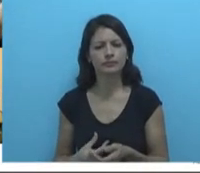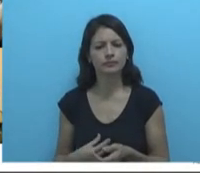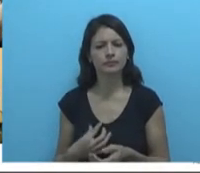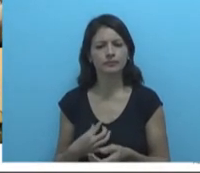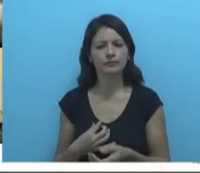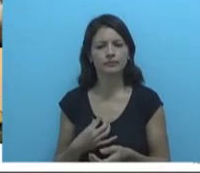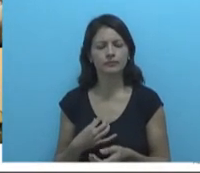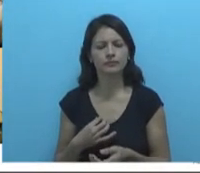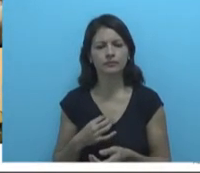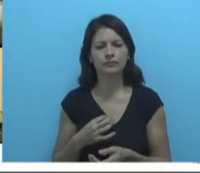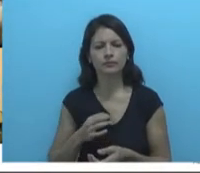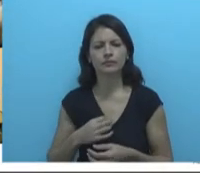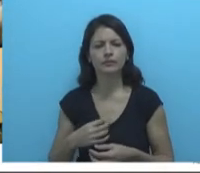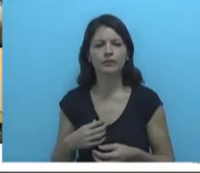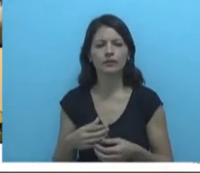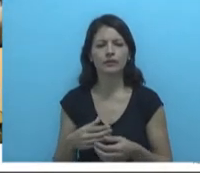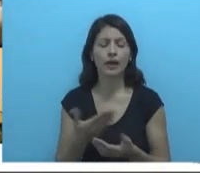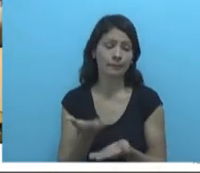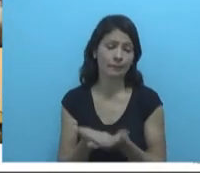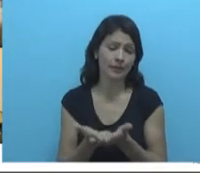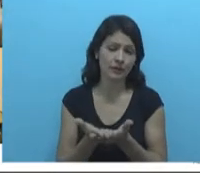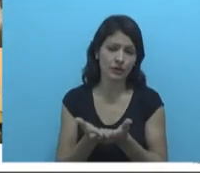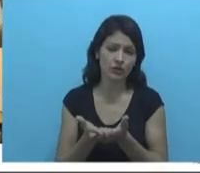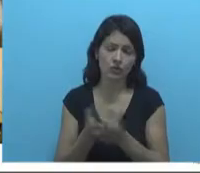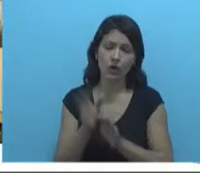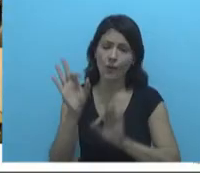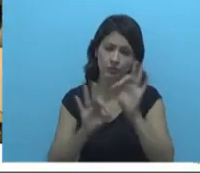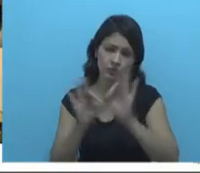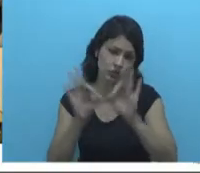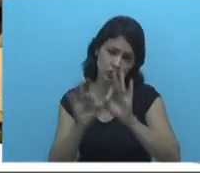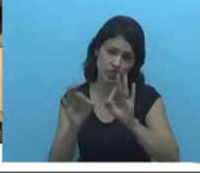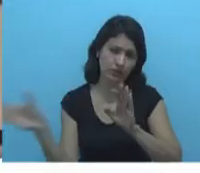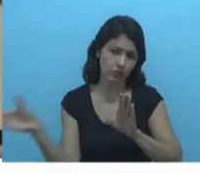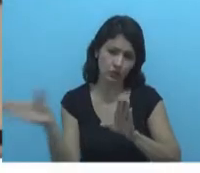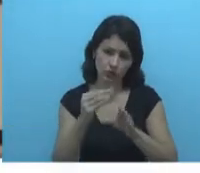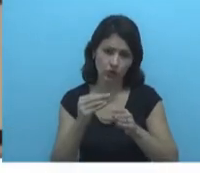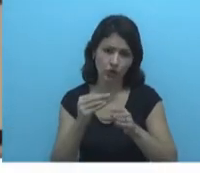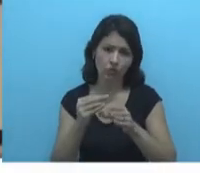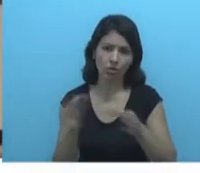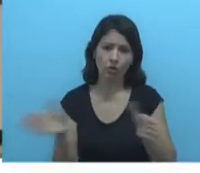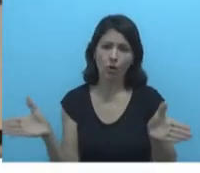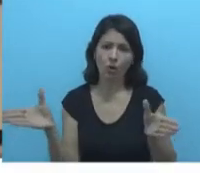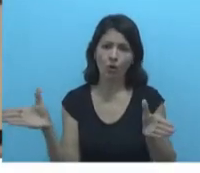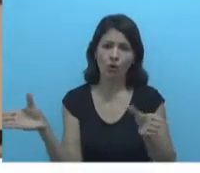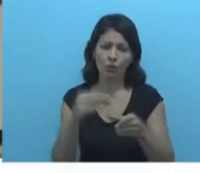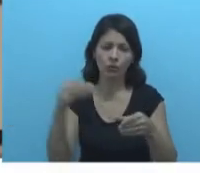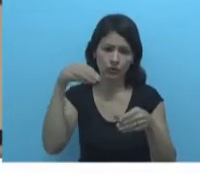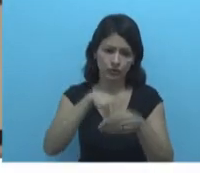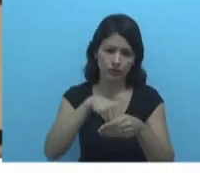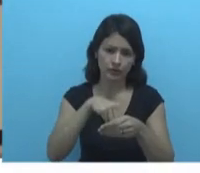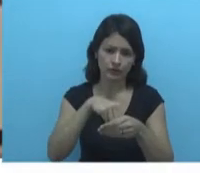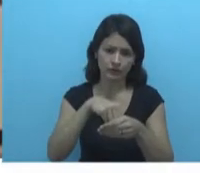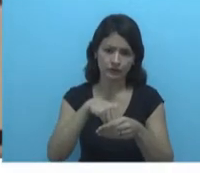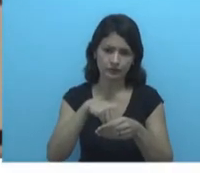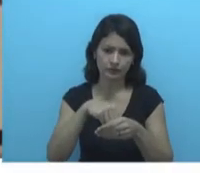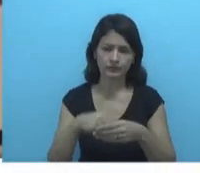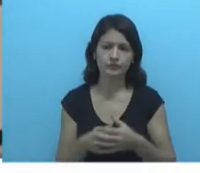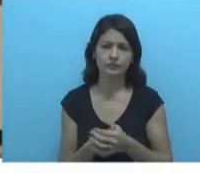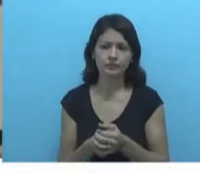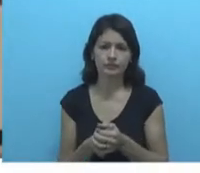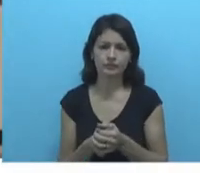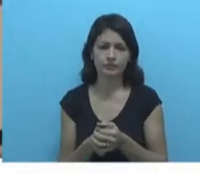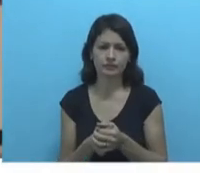Quisiera mocionar que todos los proyectos que hemos acordado en la labor parlamentaria para su tratamiento sobre tablas sean tratados